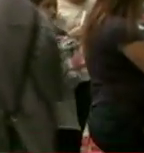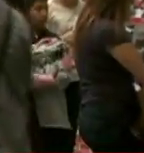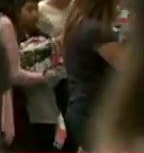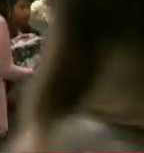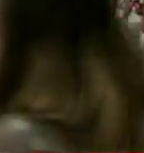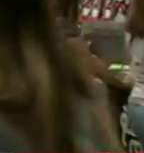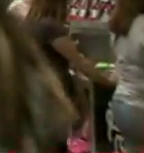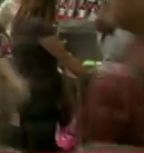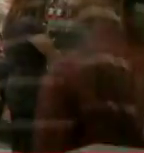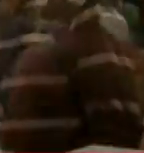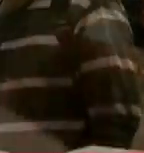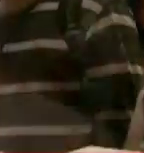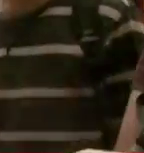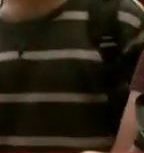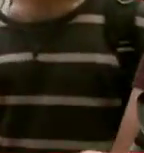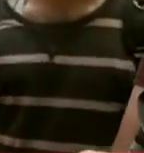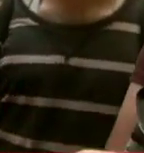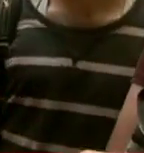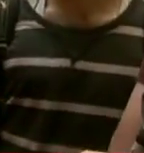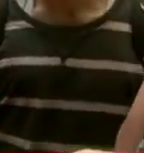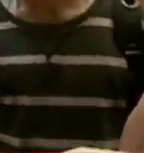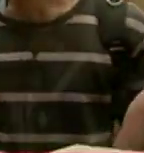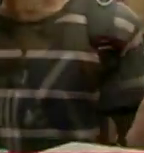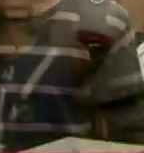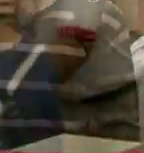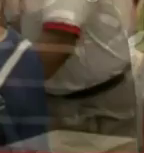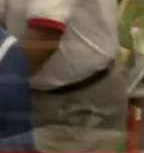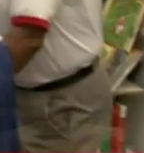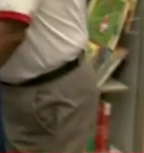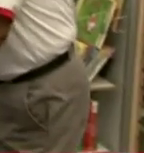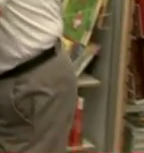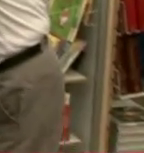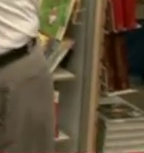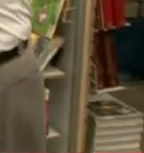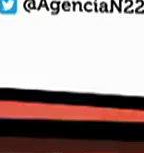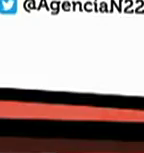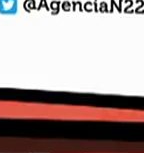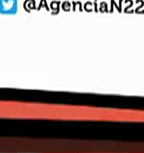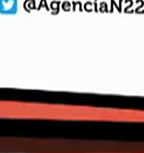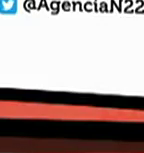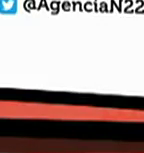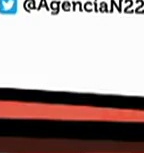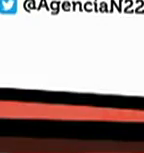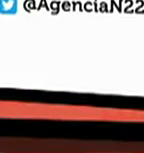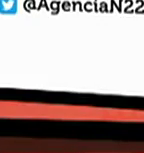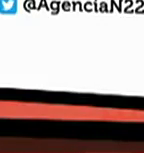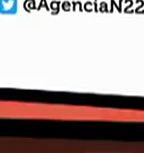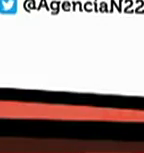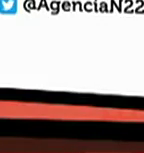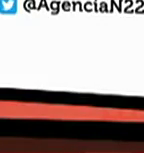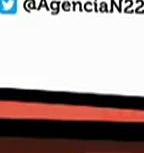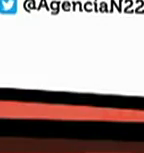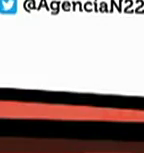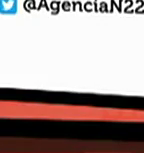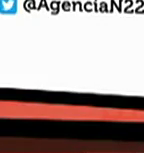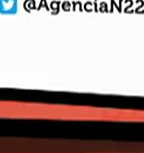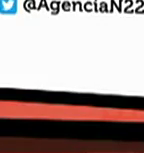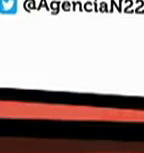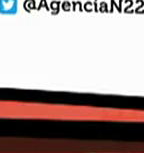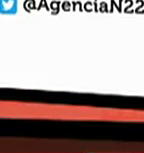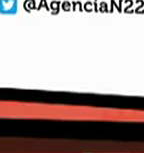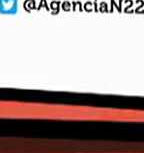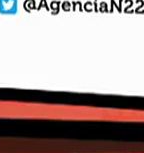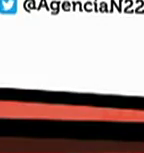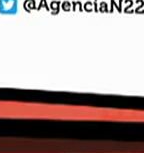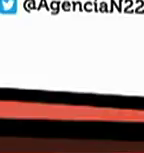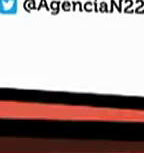abril. Cabe destacar que el viernes 30 de marzo habrá una venta nocturna. Una excelente alternativa para encontrar esos títulos